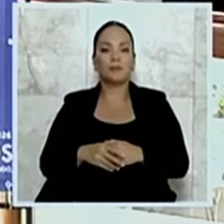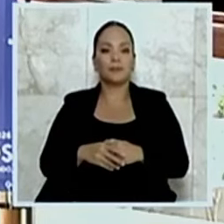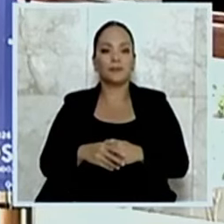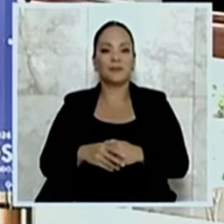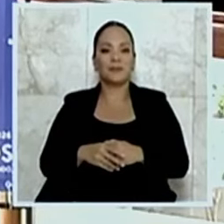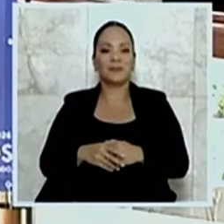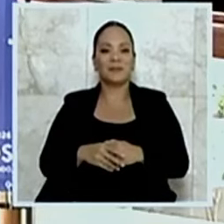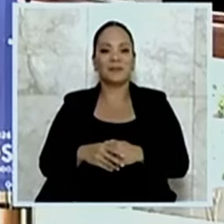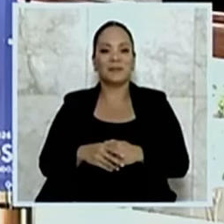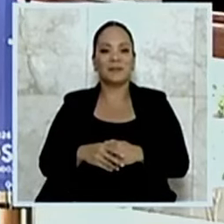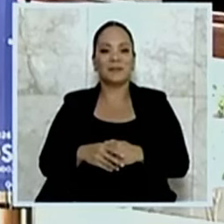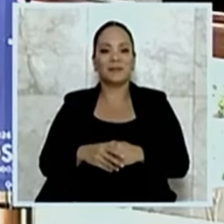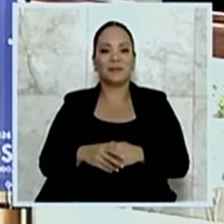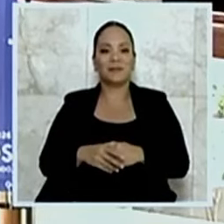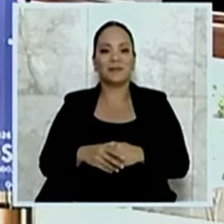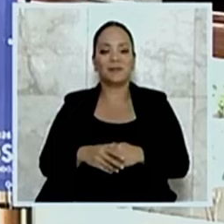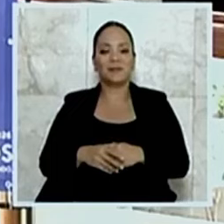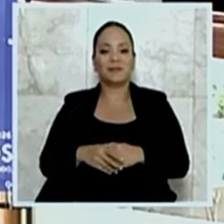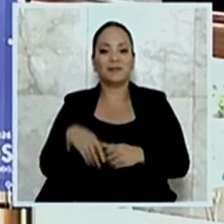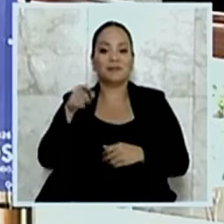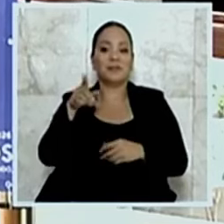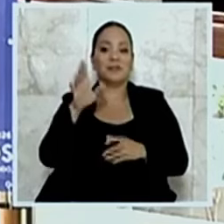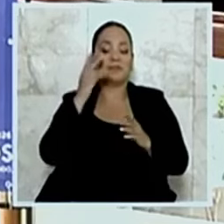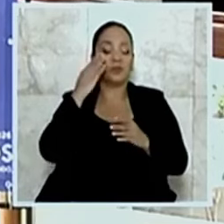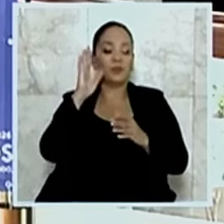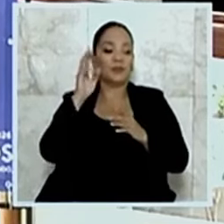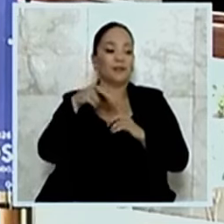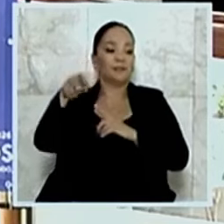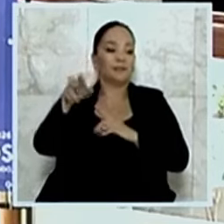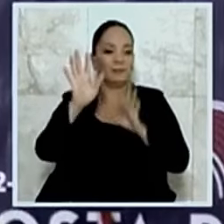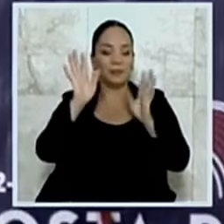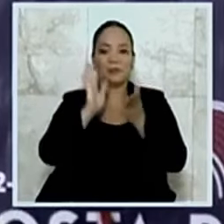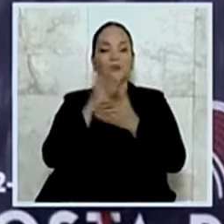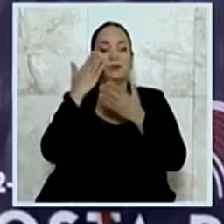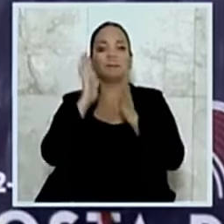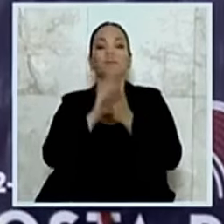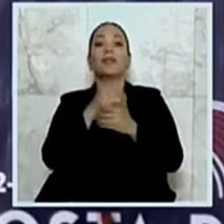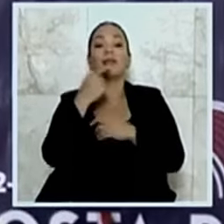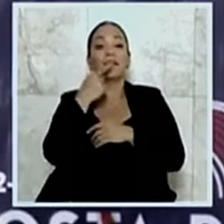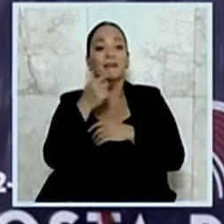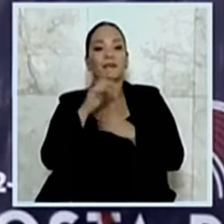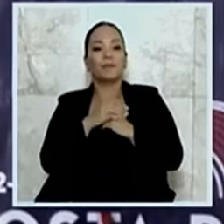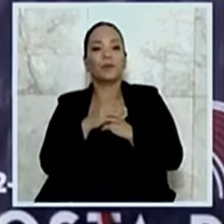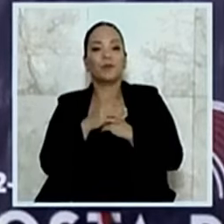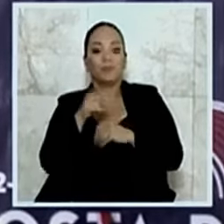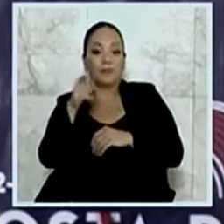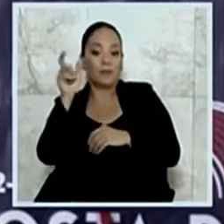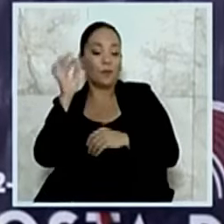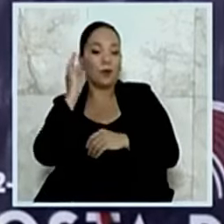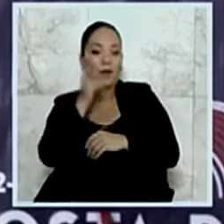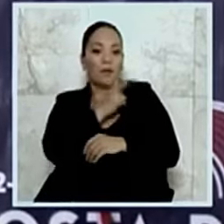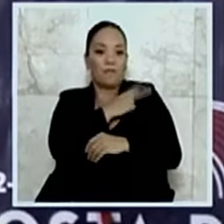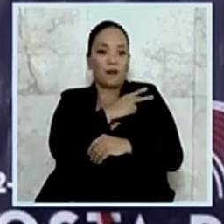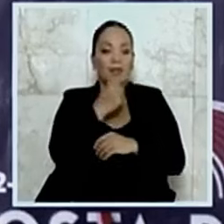Vindas, que es la jefa de esta señora Sharon Hernández Cotto, sí, que se